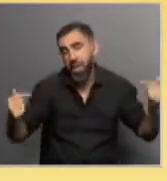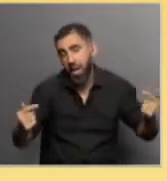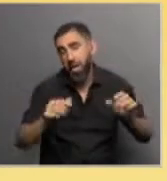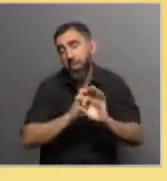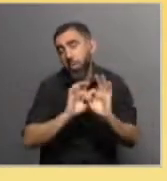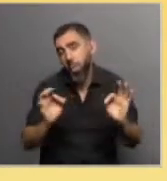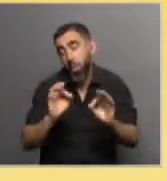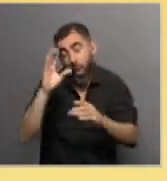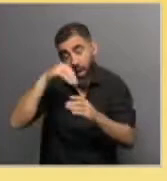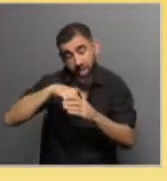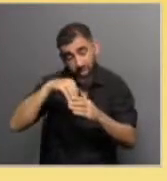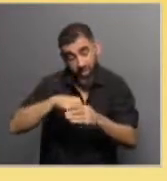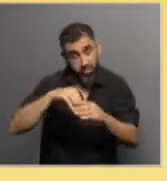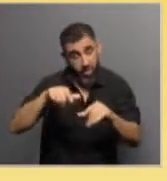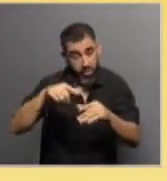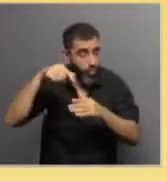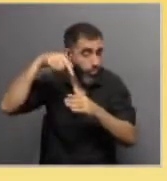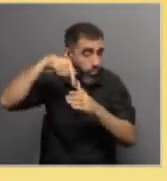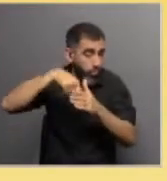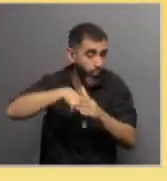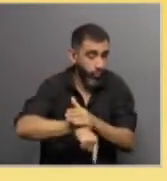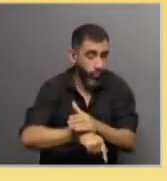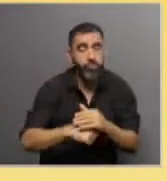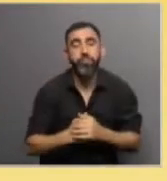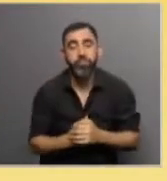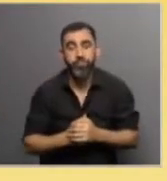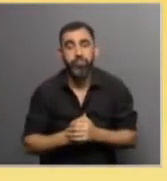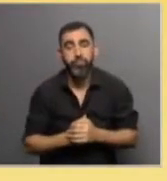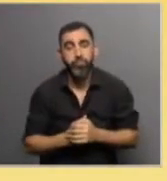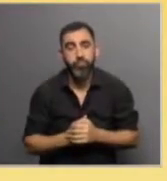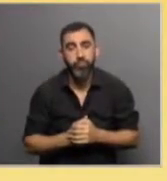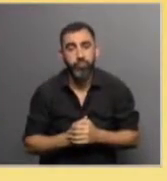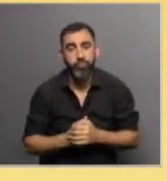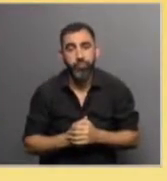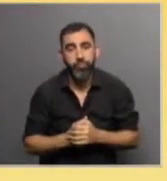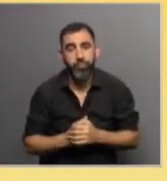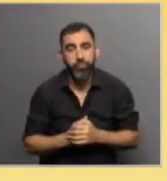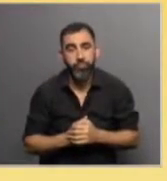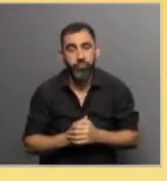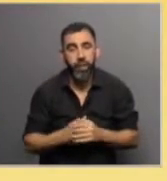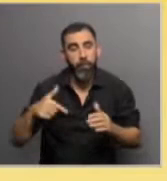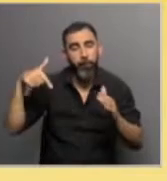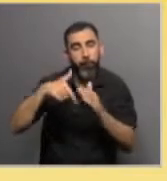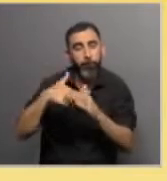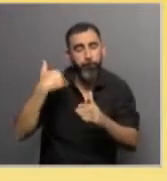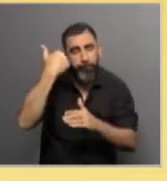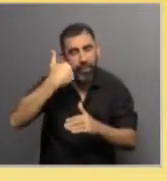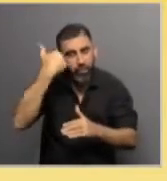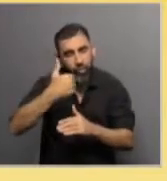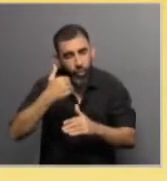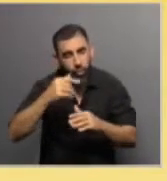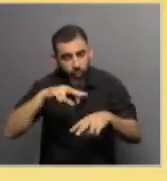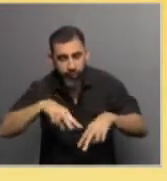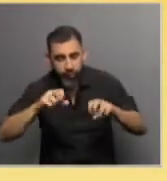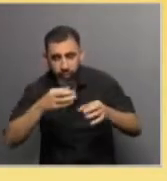esté contenida en los sedimentos más profundos. Y bueno, si bien la parte petrolera y los estudios específicos que